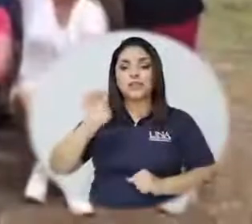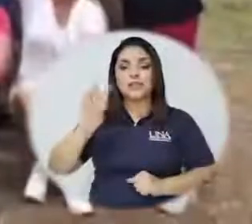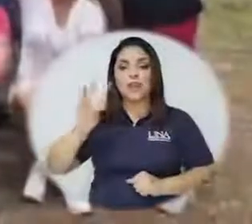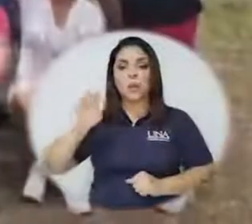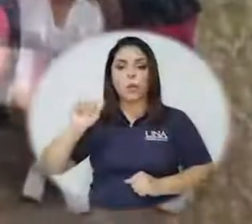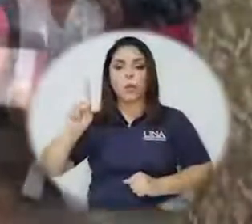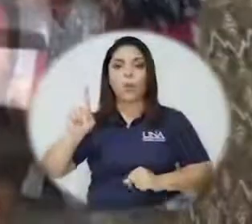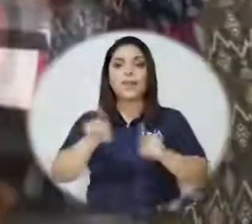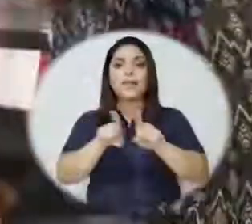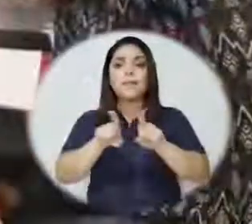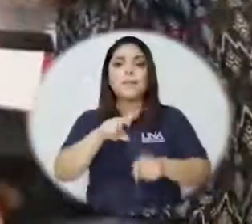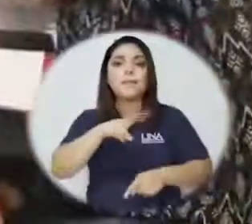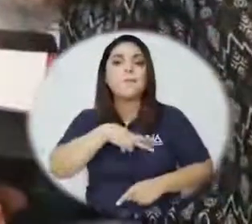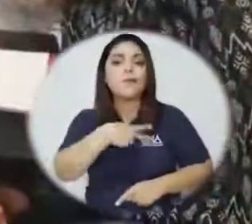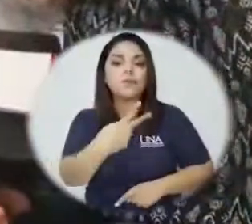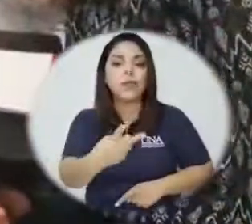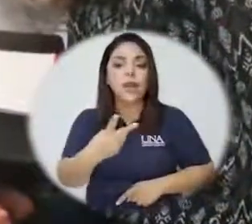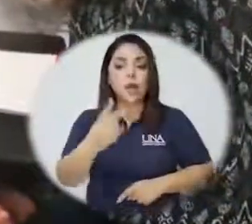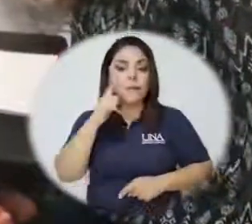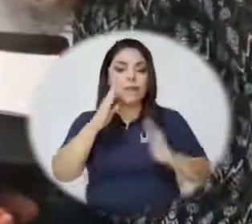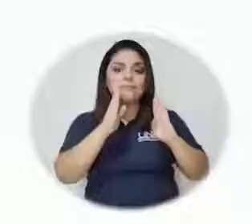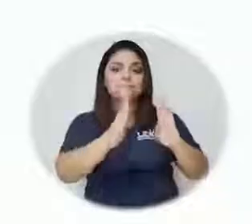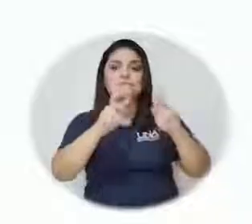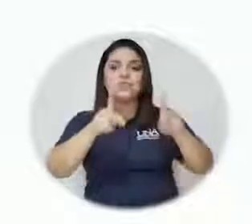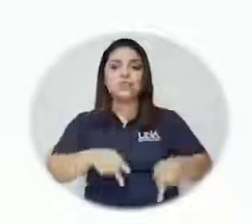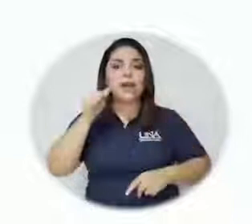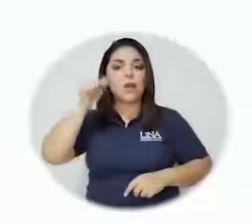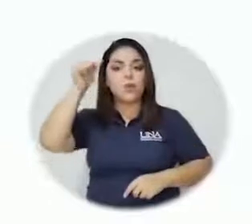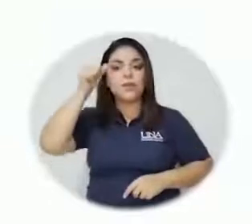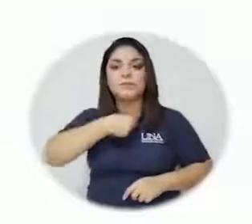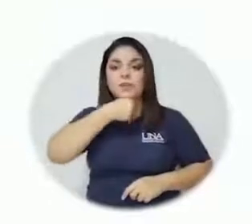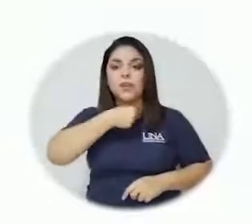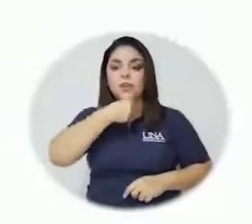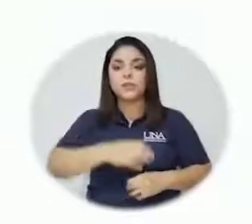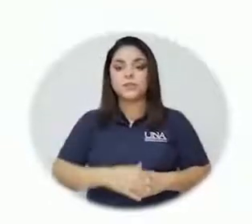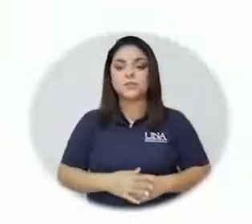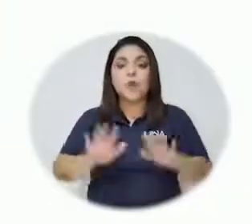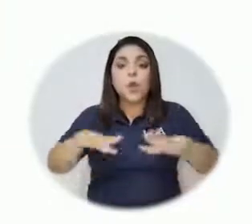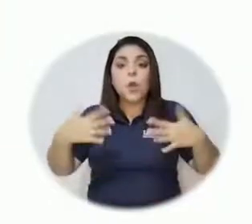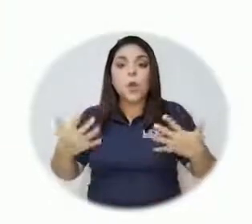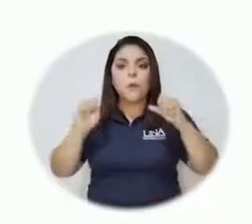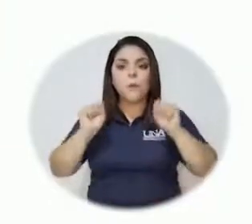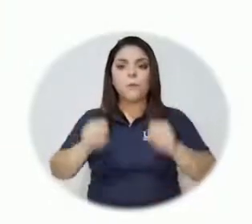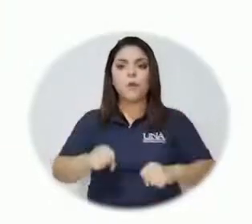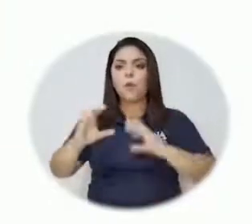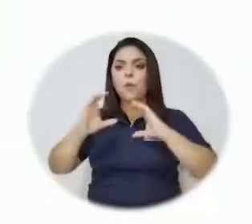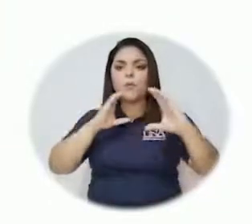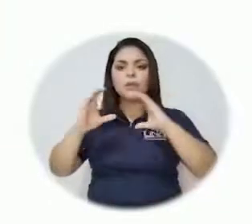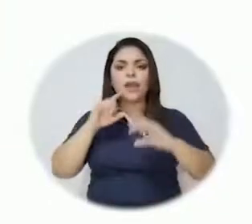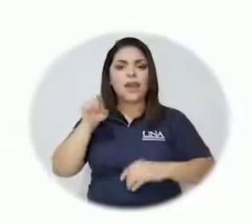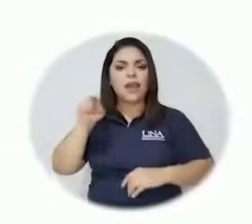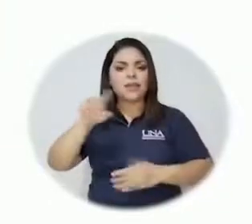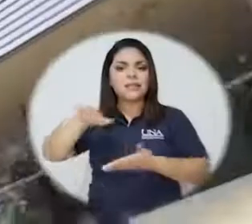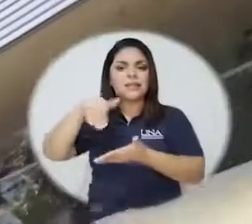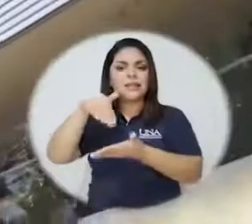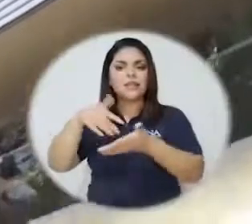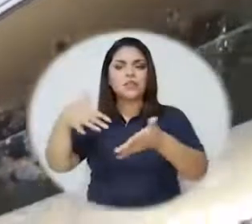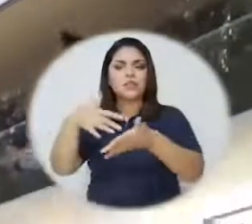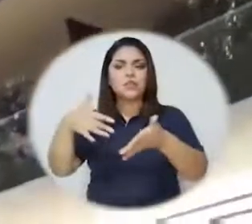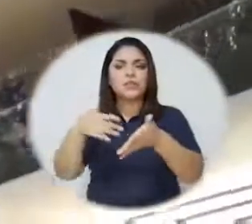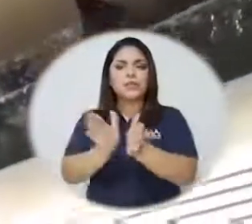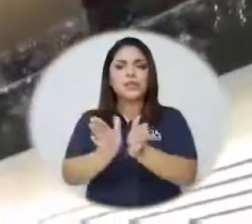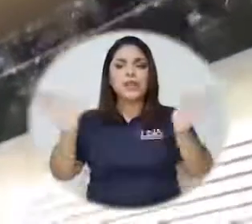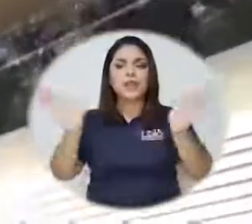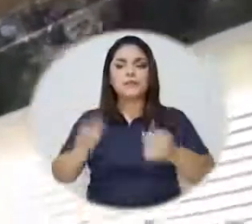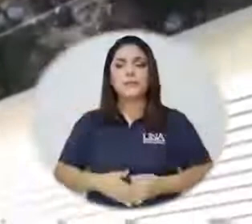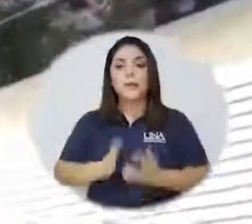el voluntariado con personas adultas mayores. ¿Cómo me puedo comunicar con el Centro de Estudios Generales? Por medio de